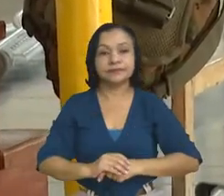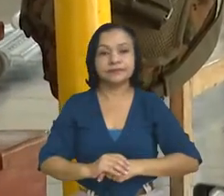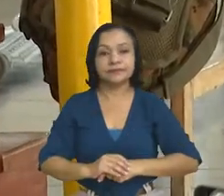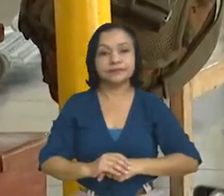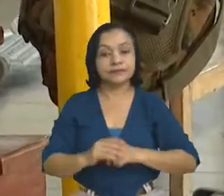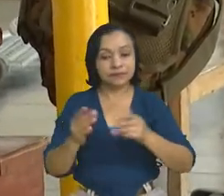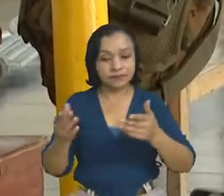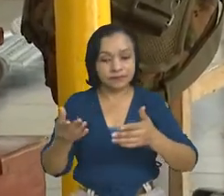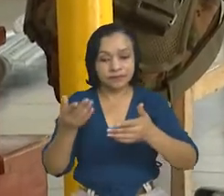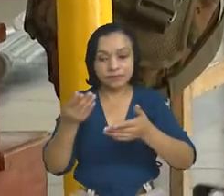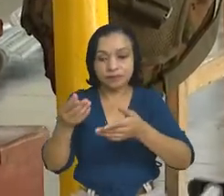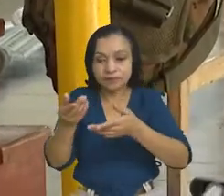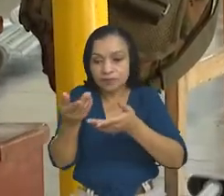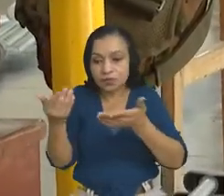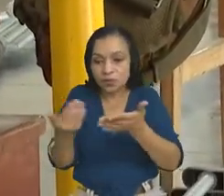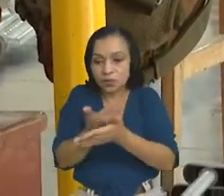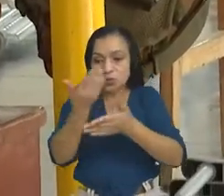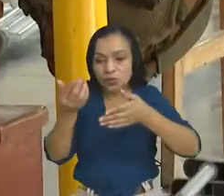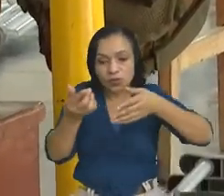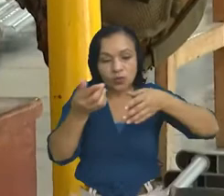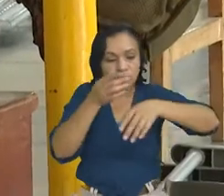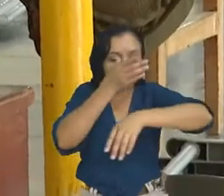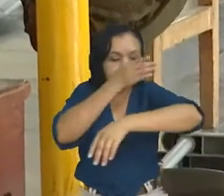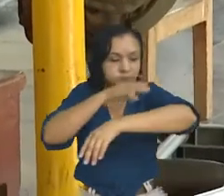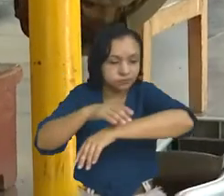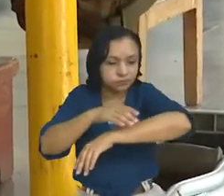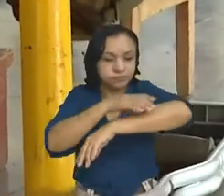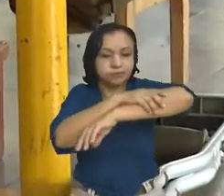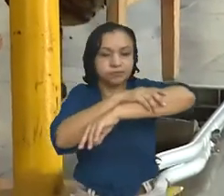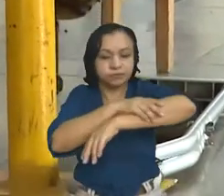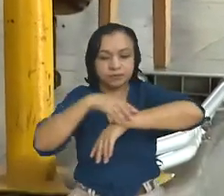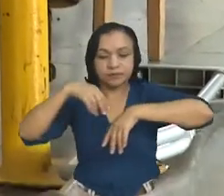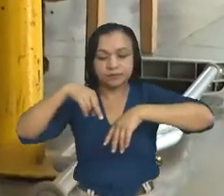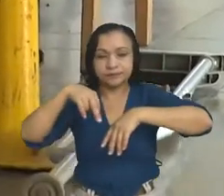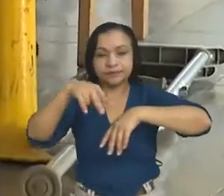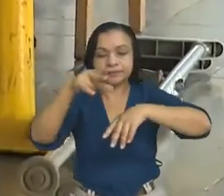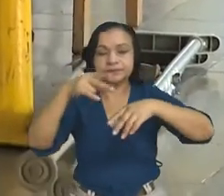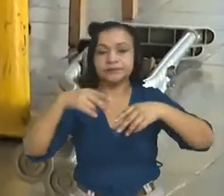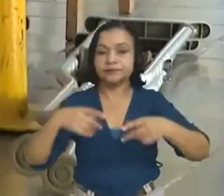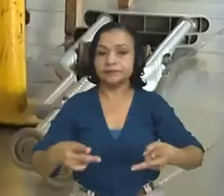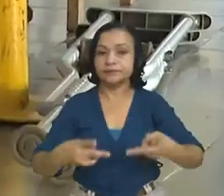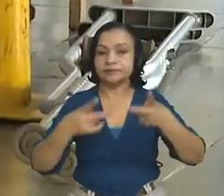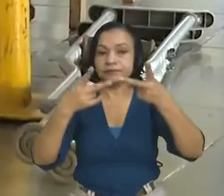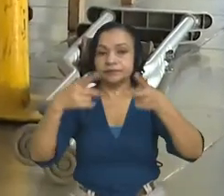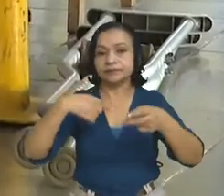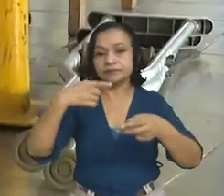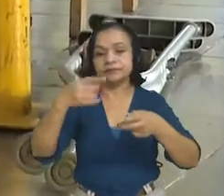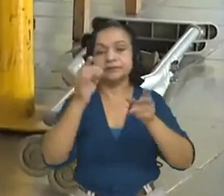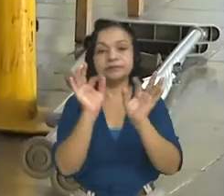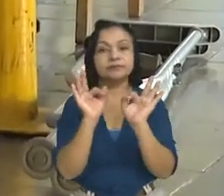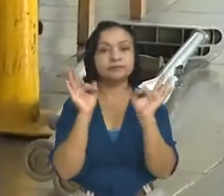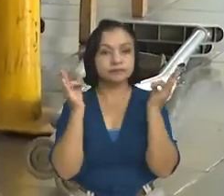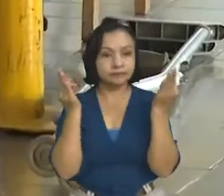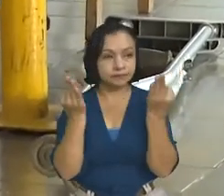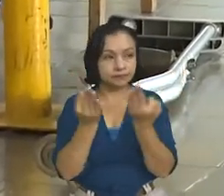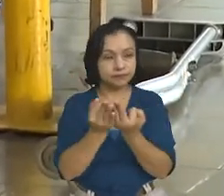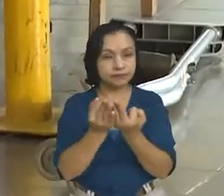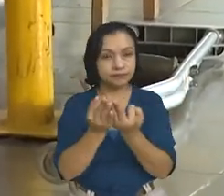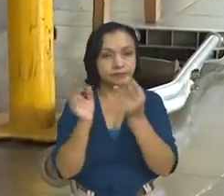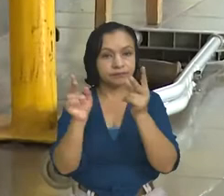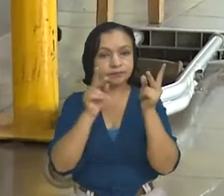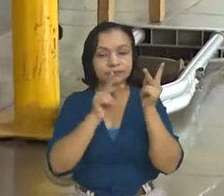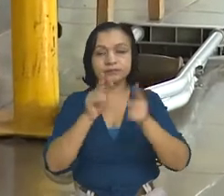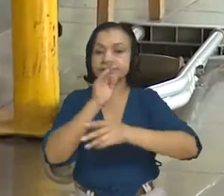esa prótesis para poder realmente incorporarse a su vida rutinaria, a la familia, que realmente tener una persona que